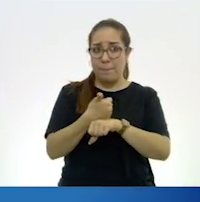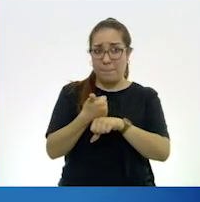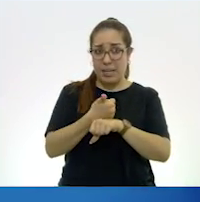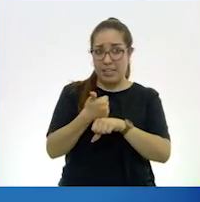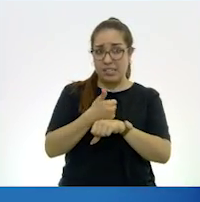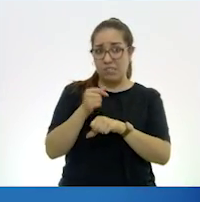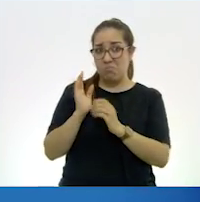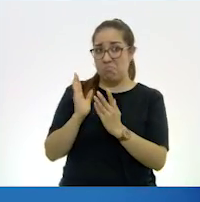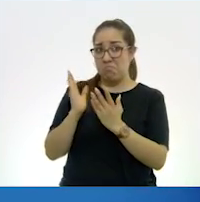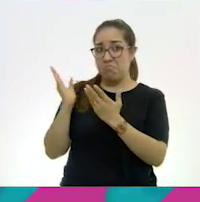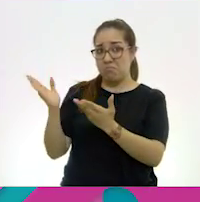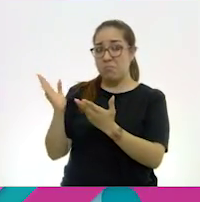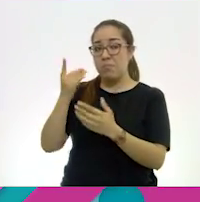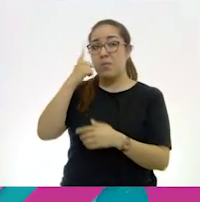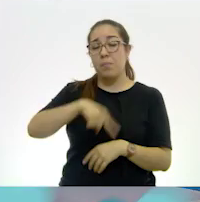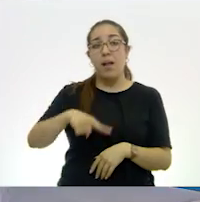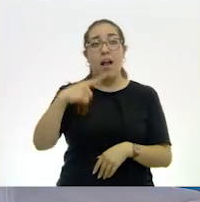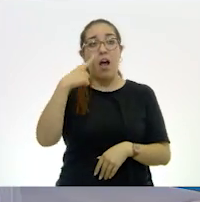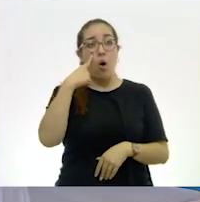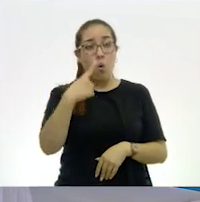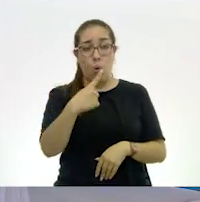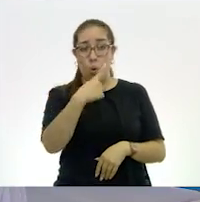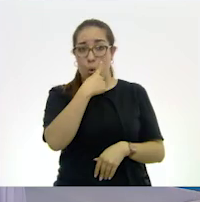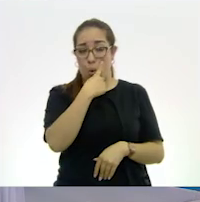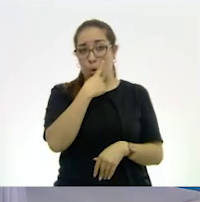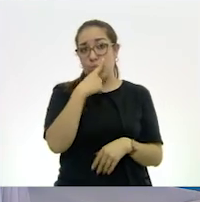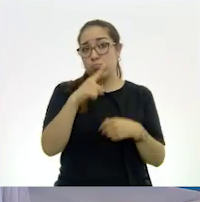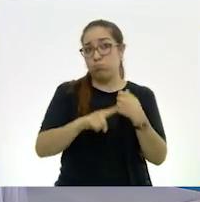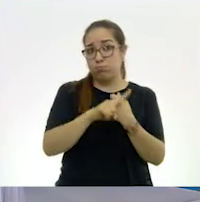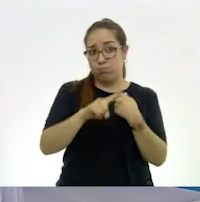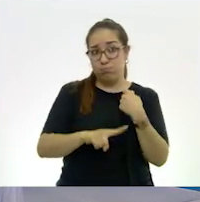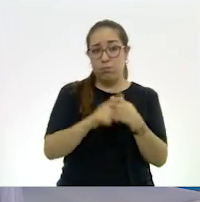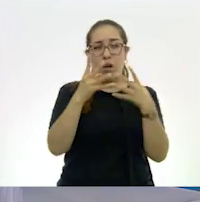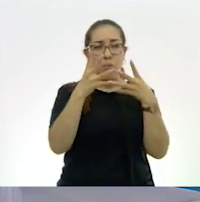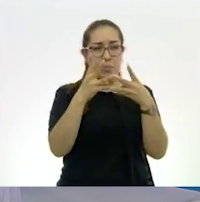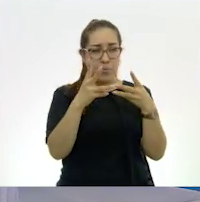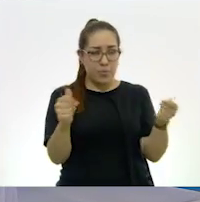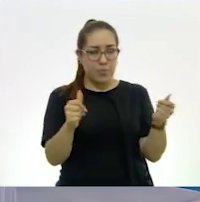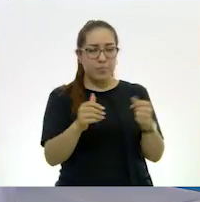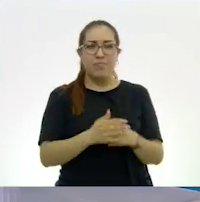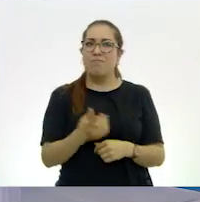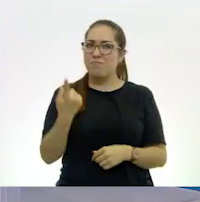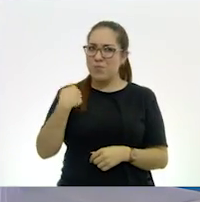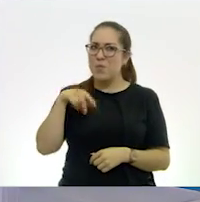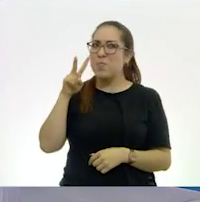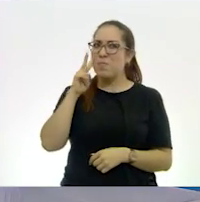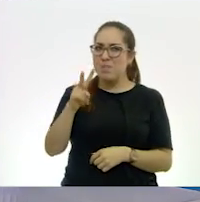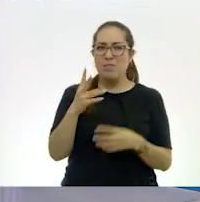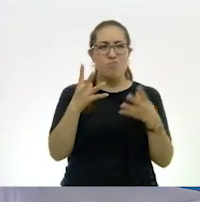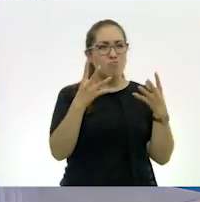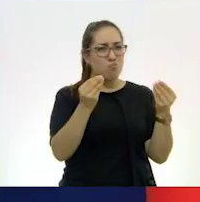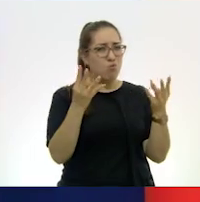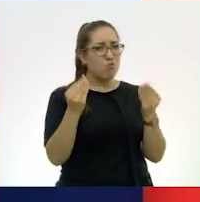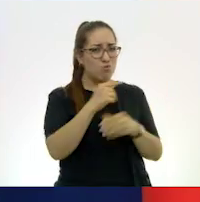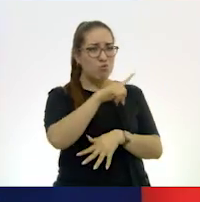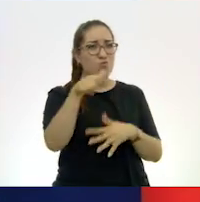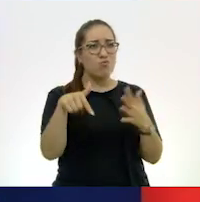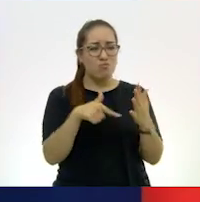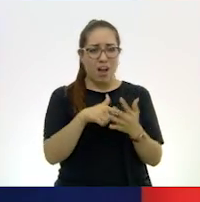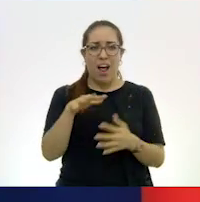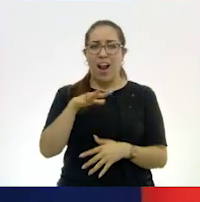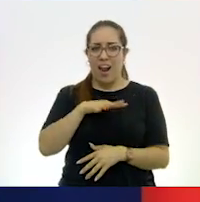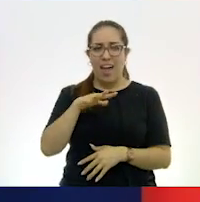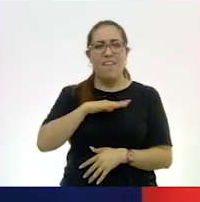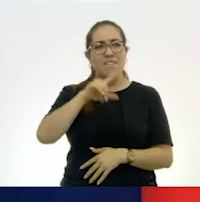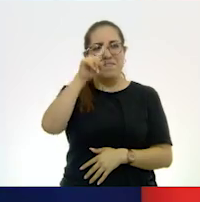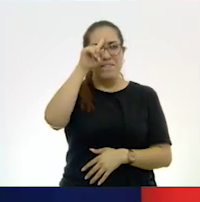ojos. De esta le puedo decir que la he visto, pero por todos lados. Sí, está por todos lados. Es muy